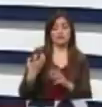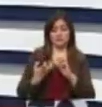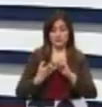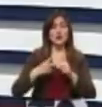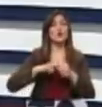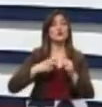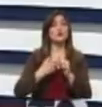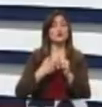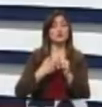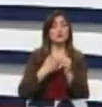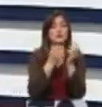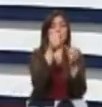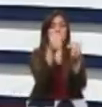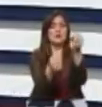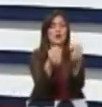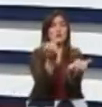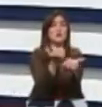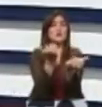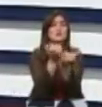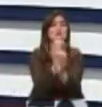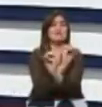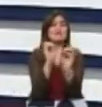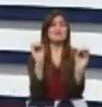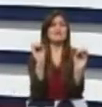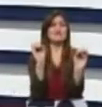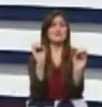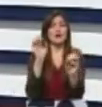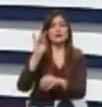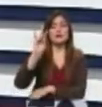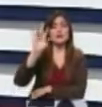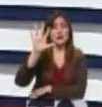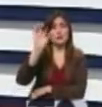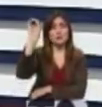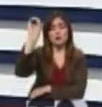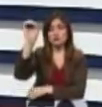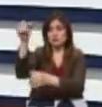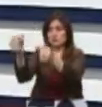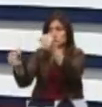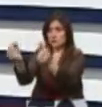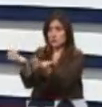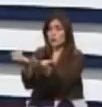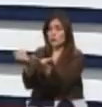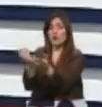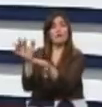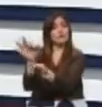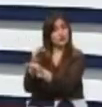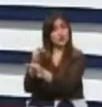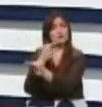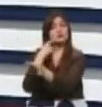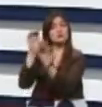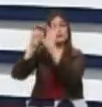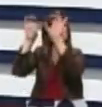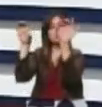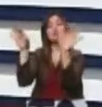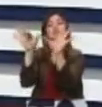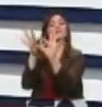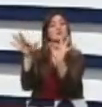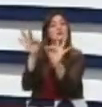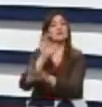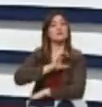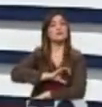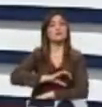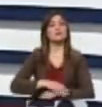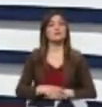en la recolección de basura en Quito, el 75% de los vehículos recolectores están operativos, según la empresa de aseo. El